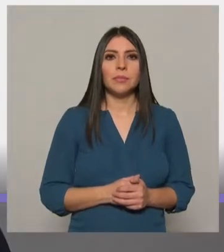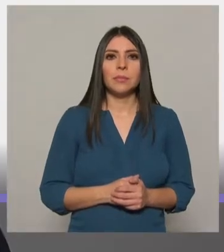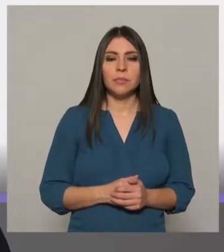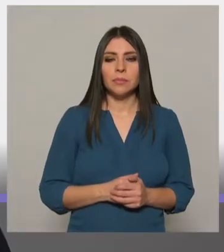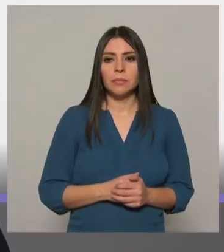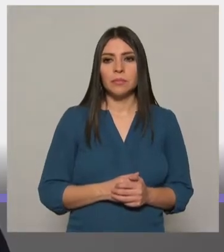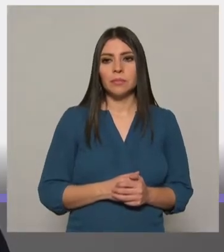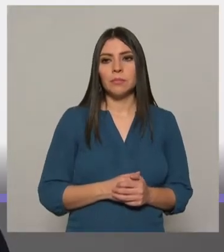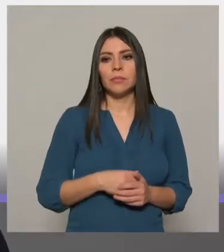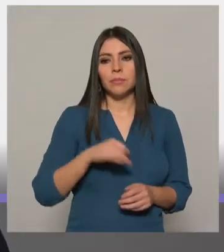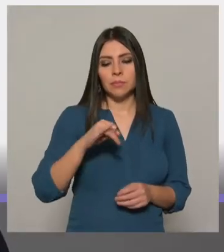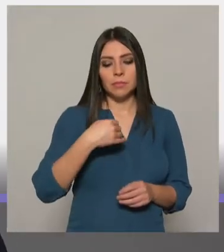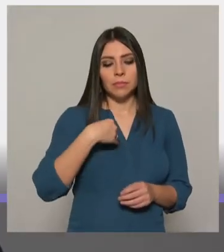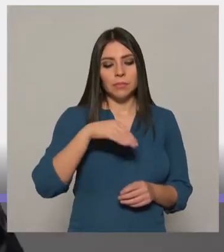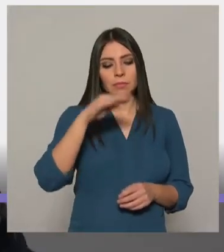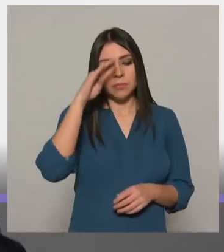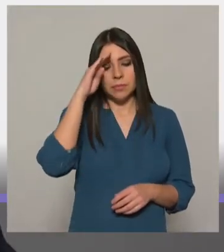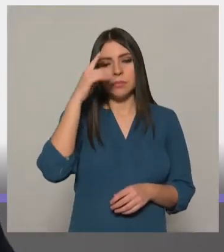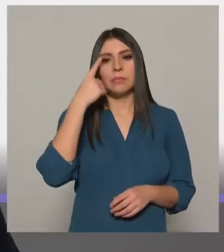plantear